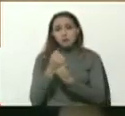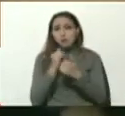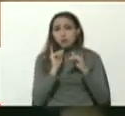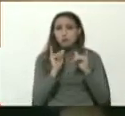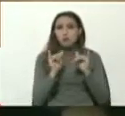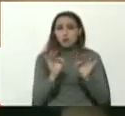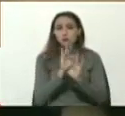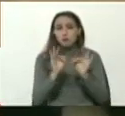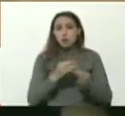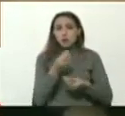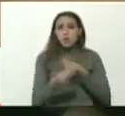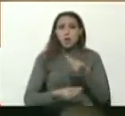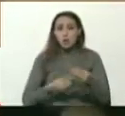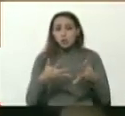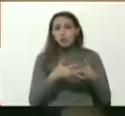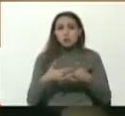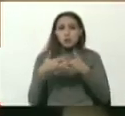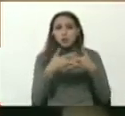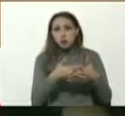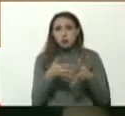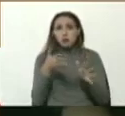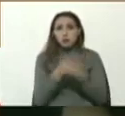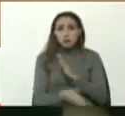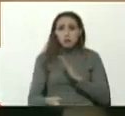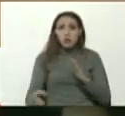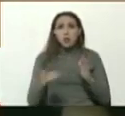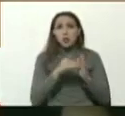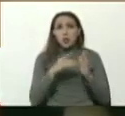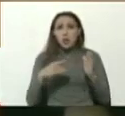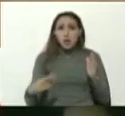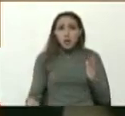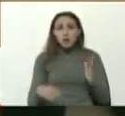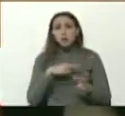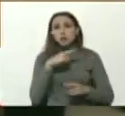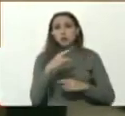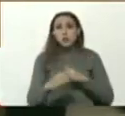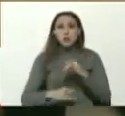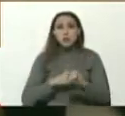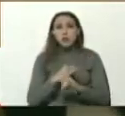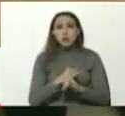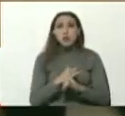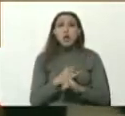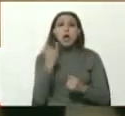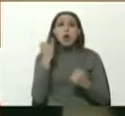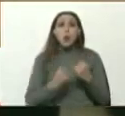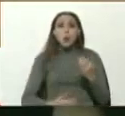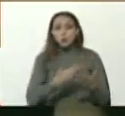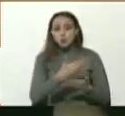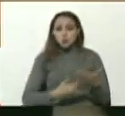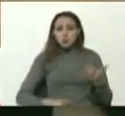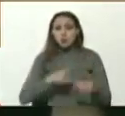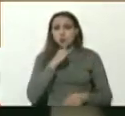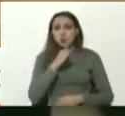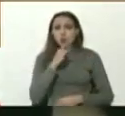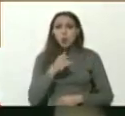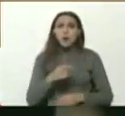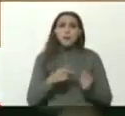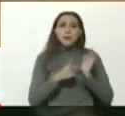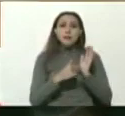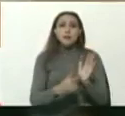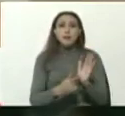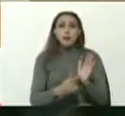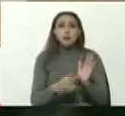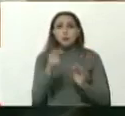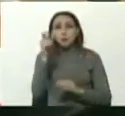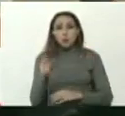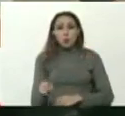práctica claramente contraria al derecho internacional. Precisamente en el último informe presentado por el relator especial sobre